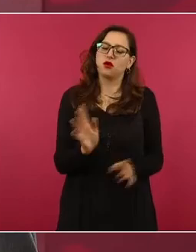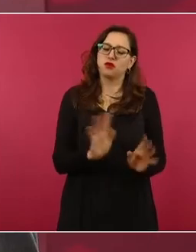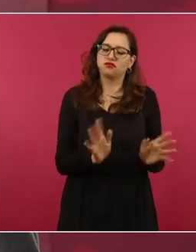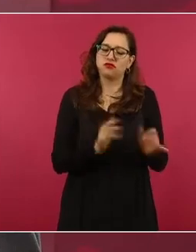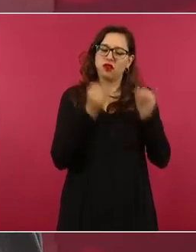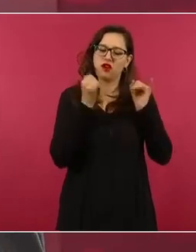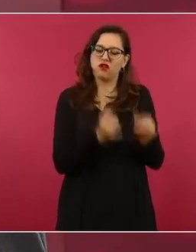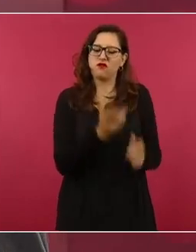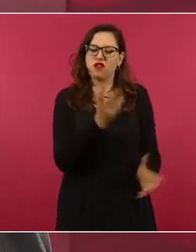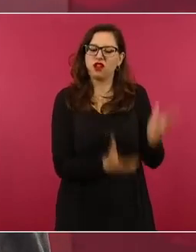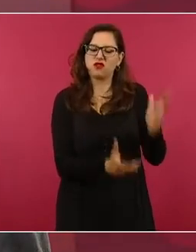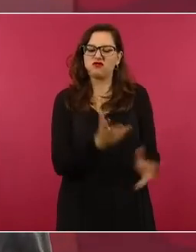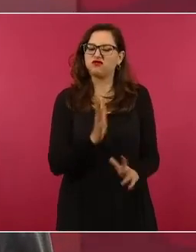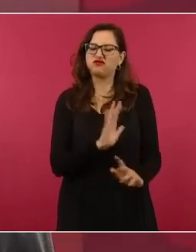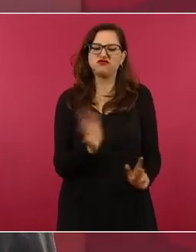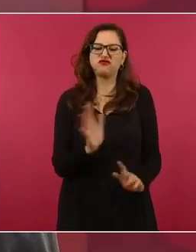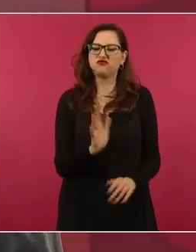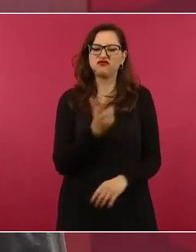Pero es